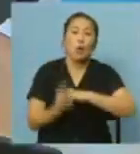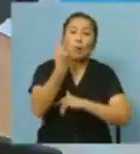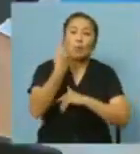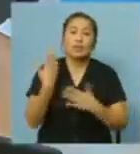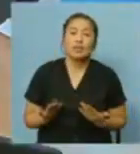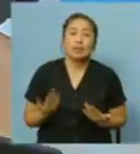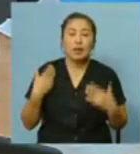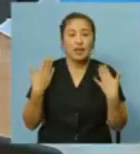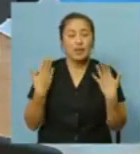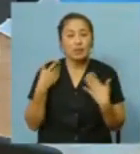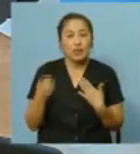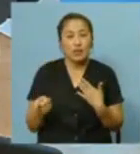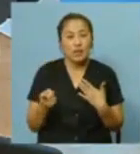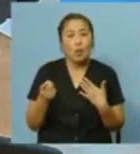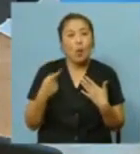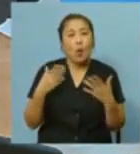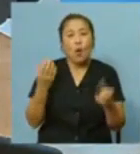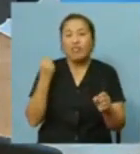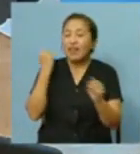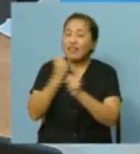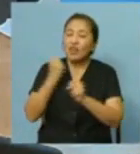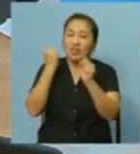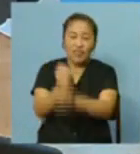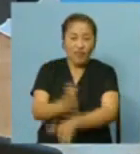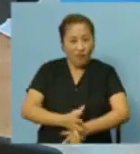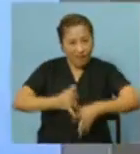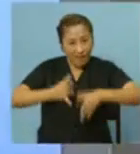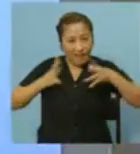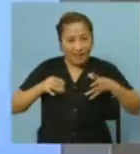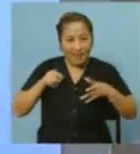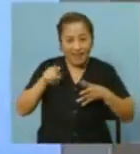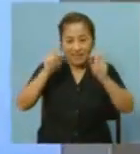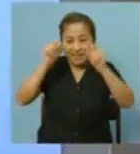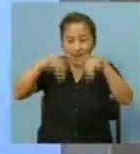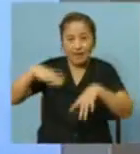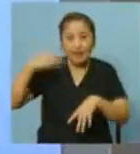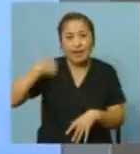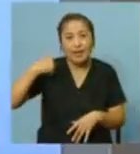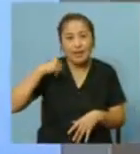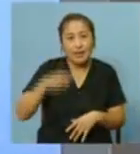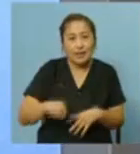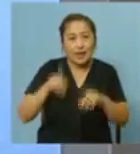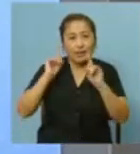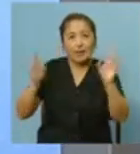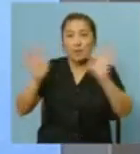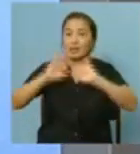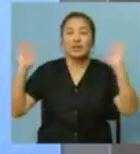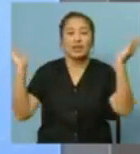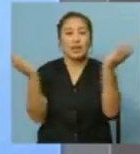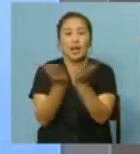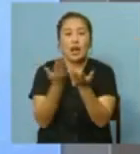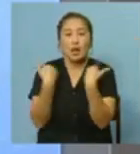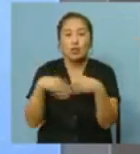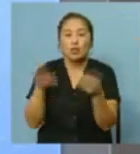y podemos hacer un gran aporte en nuestro país y también internacionalmente